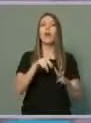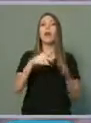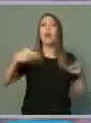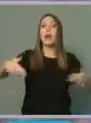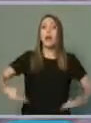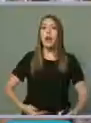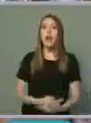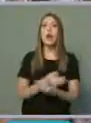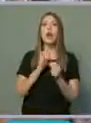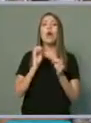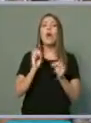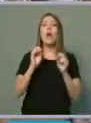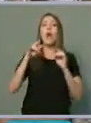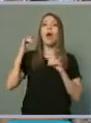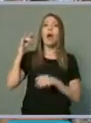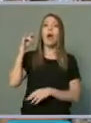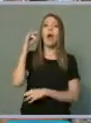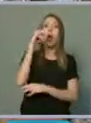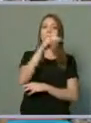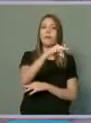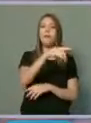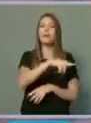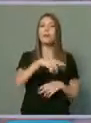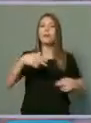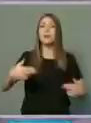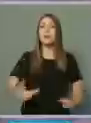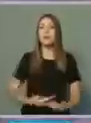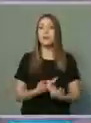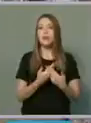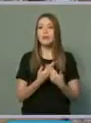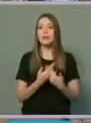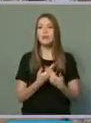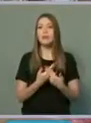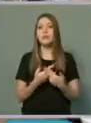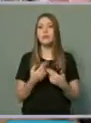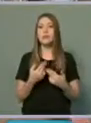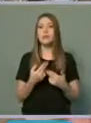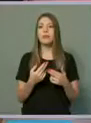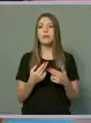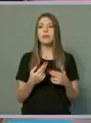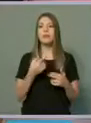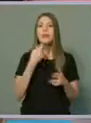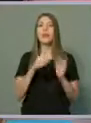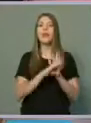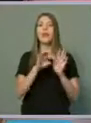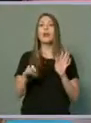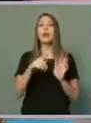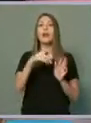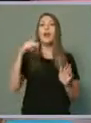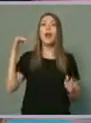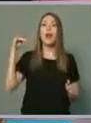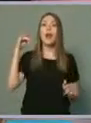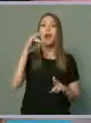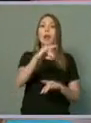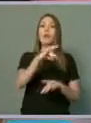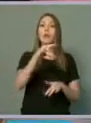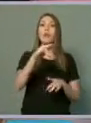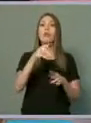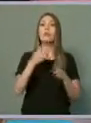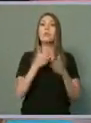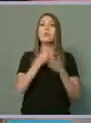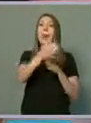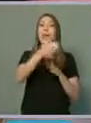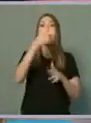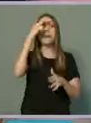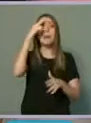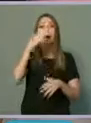avión con matrícula y bandera mexicana, ¿no? Si naces en un avión pasando por México. Estás en el avión. En el avión. En el avión. En el O en el avión.